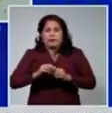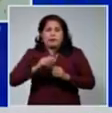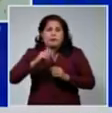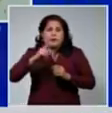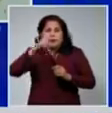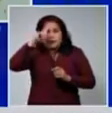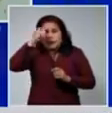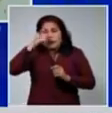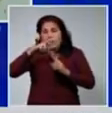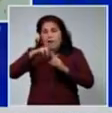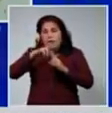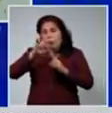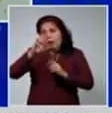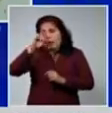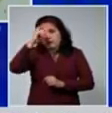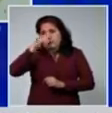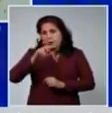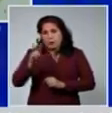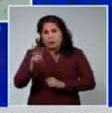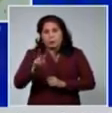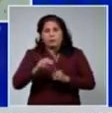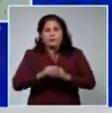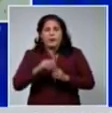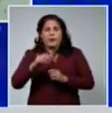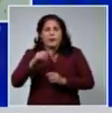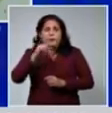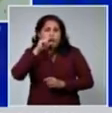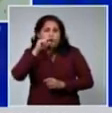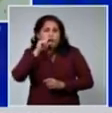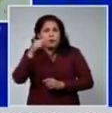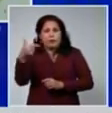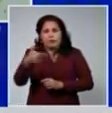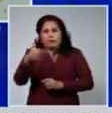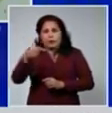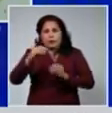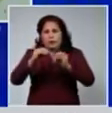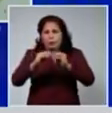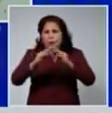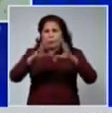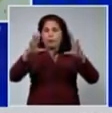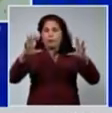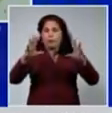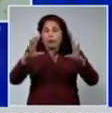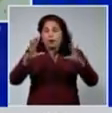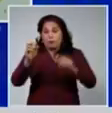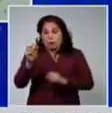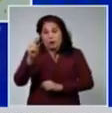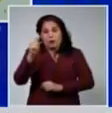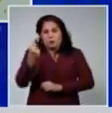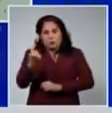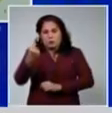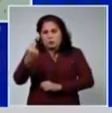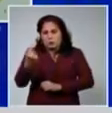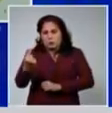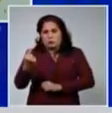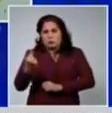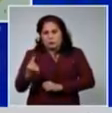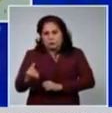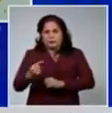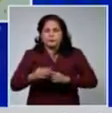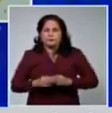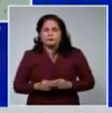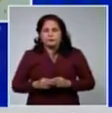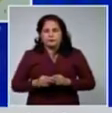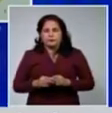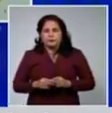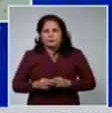y arico y madruga con un pase del puerto de cada uno de estos municipios